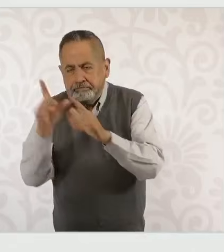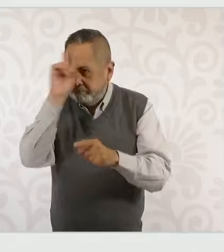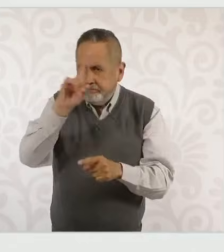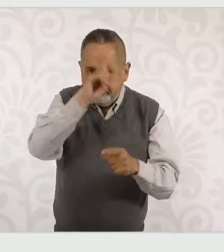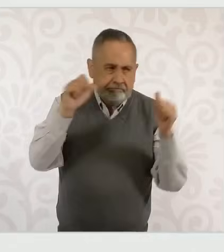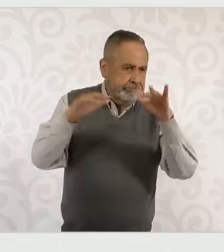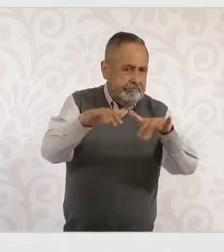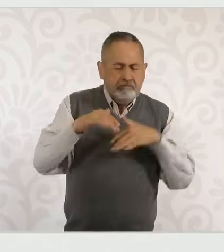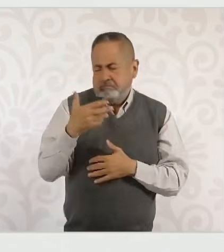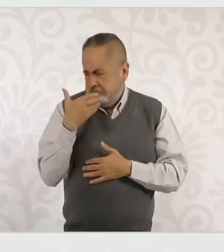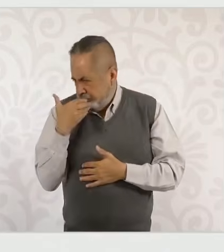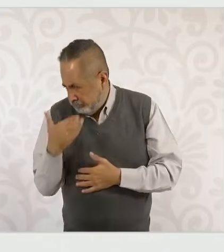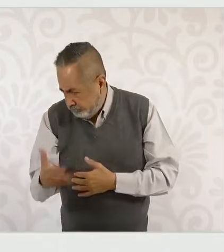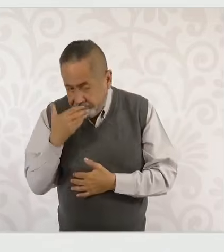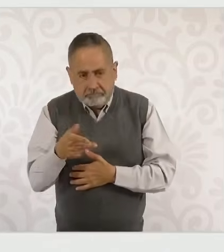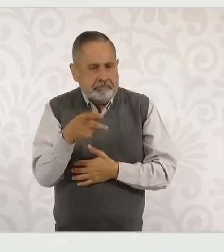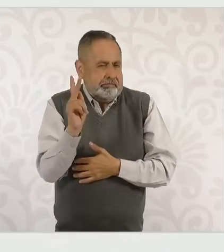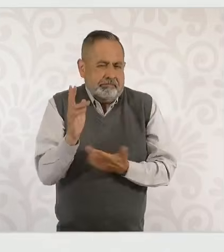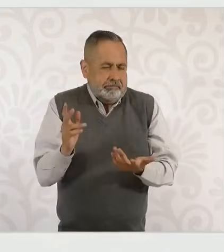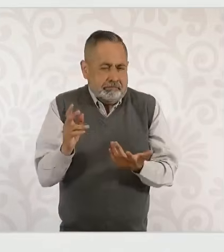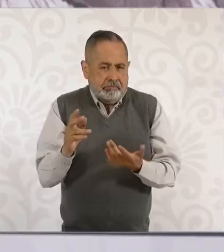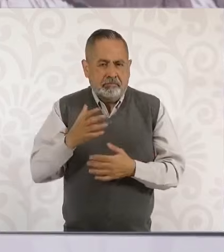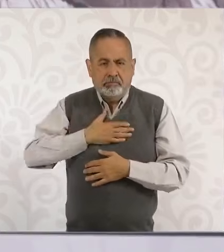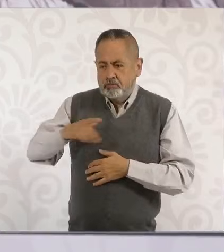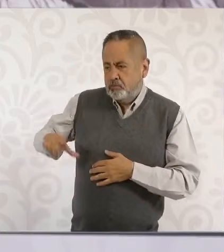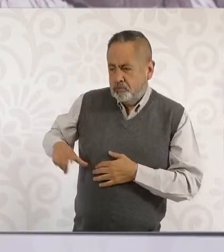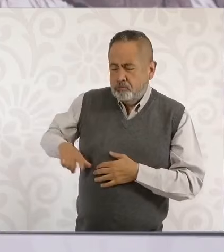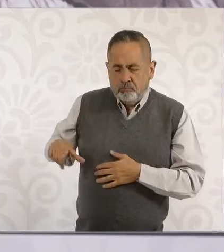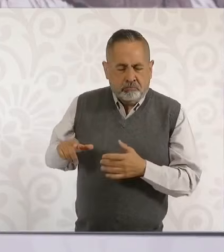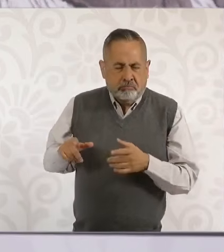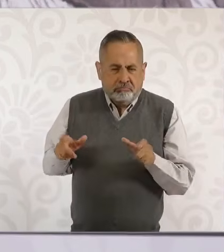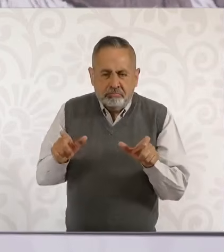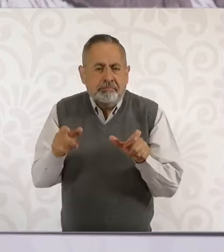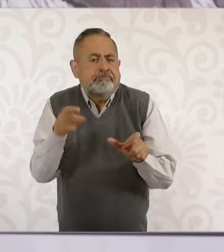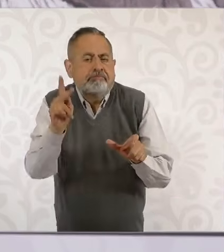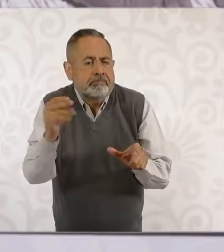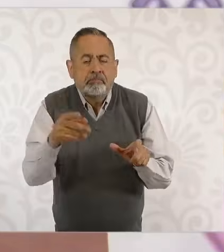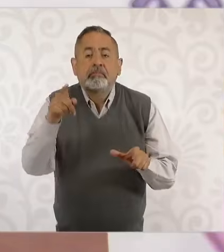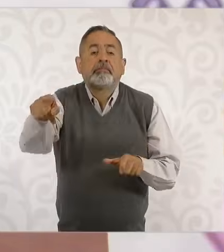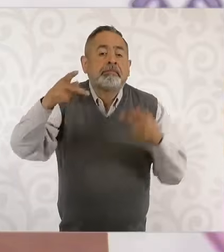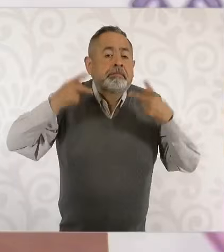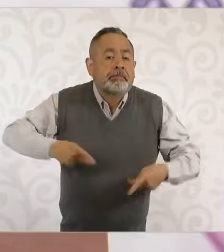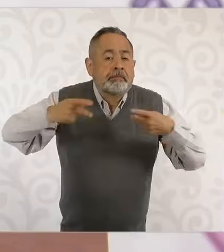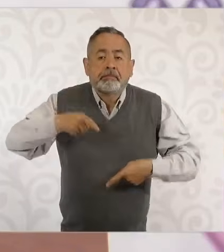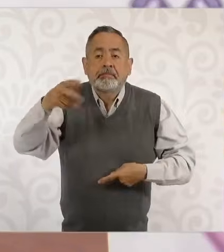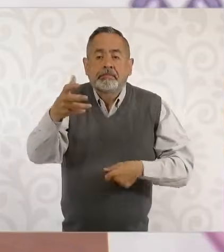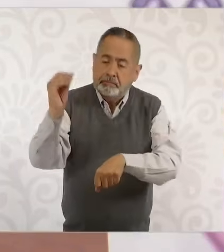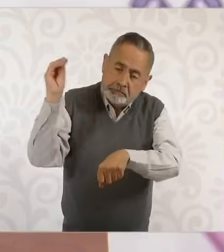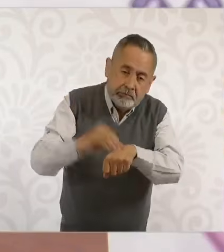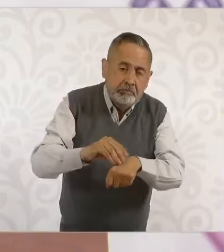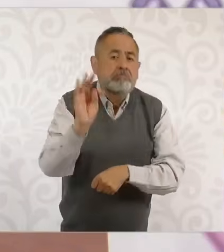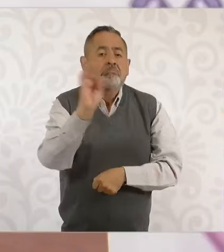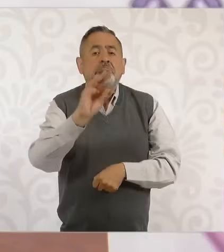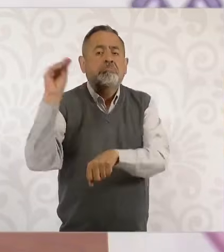orientando. Pero por más operativo del gobierno, si la gente no llegara a estar de manera pacífica,